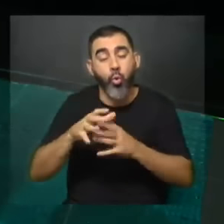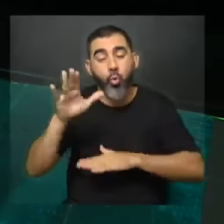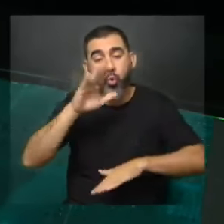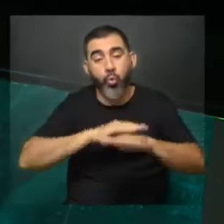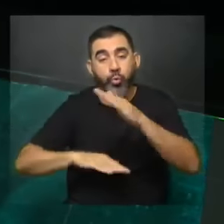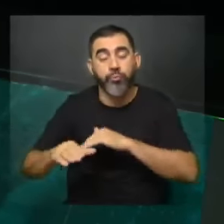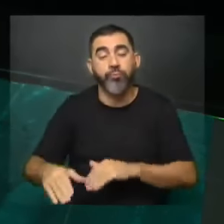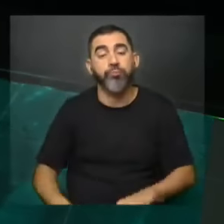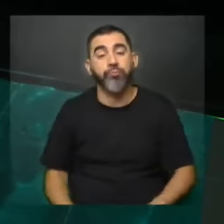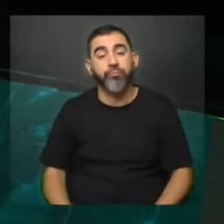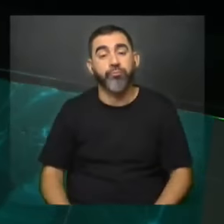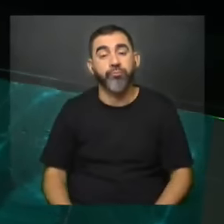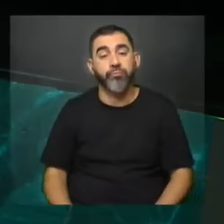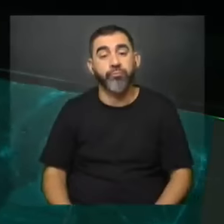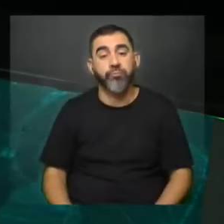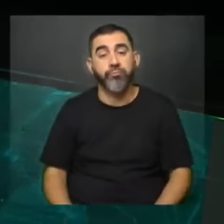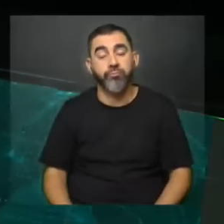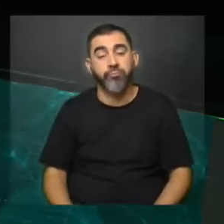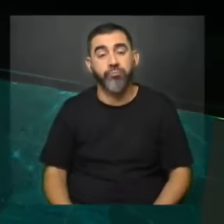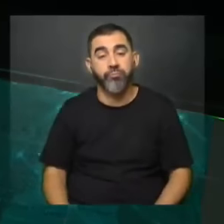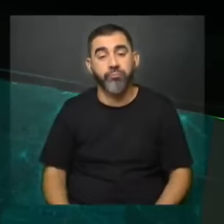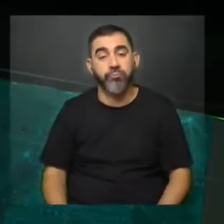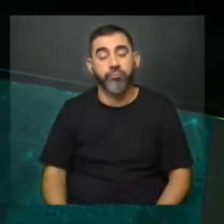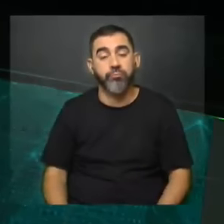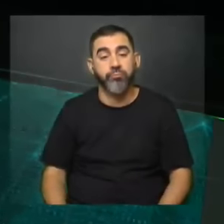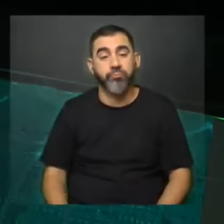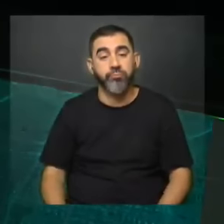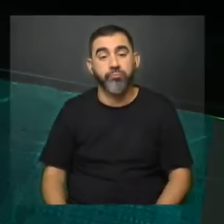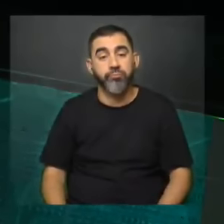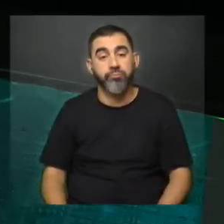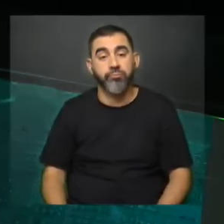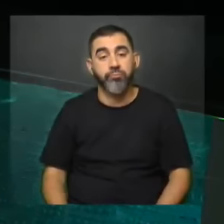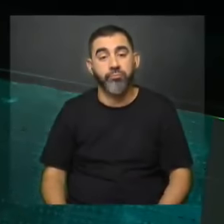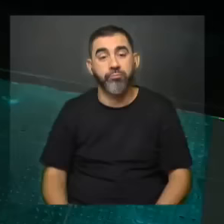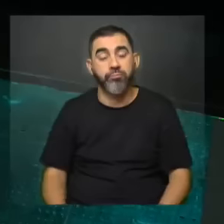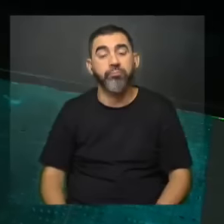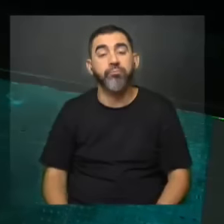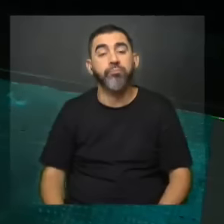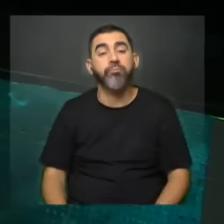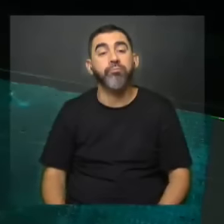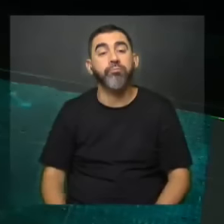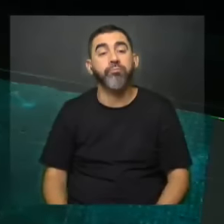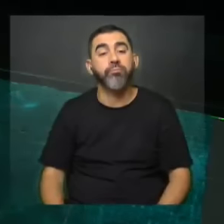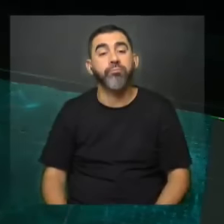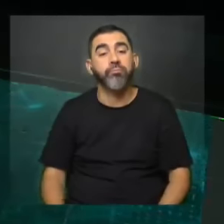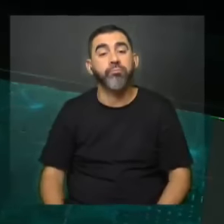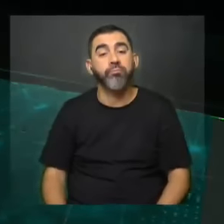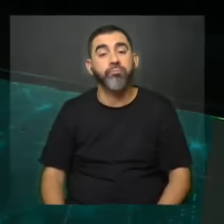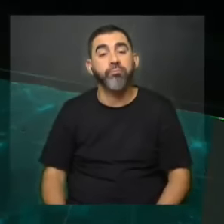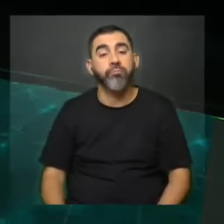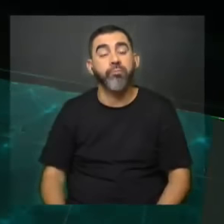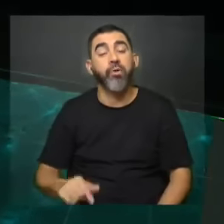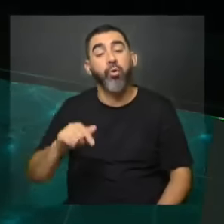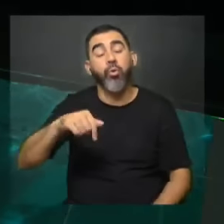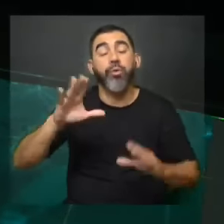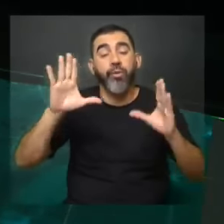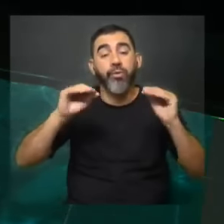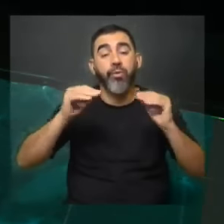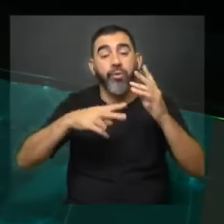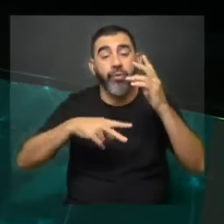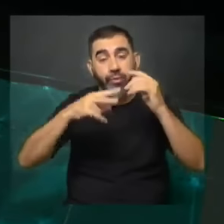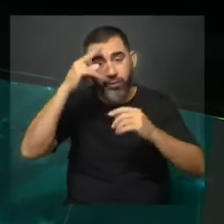sí curtino de hongos en murgas así Ahí está es la hora de la mañana vio eso por ver Carnaval a esta tarde bueno eso va a pasar decía esta noche en el